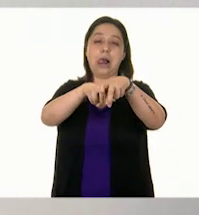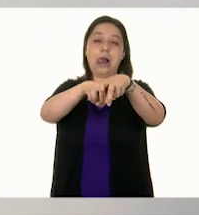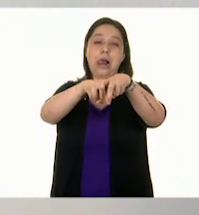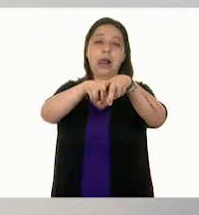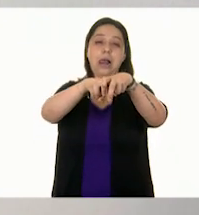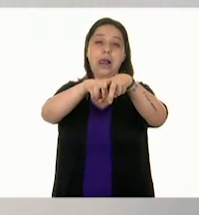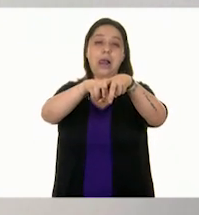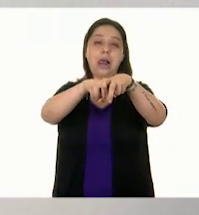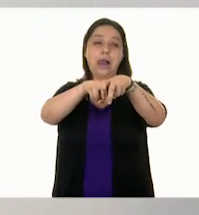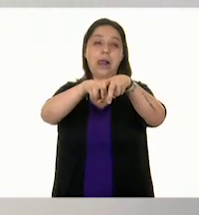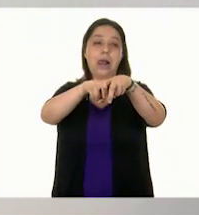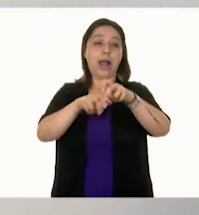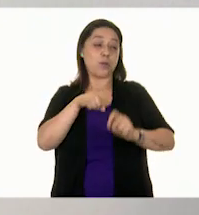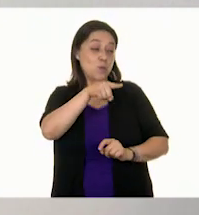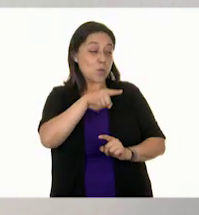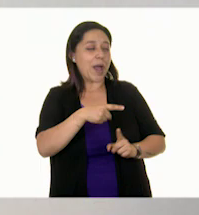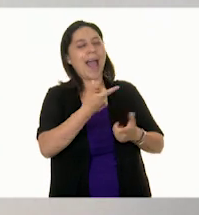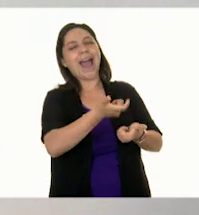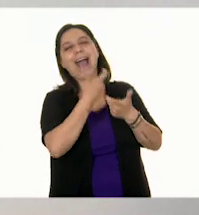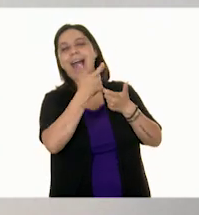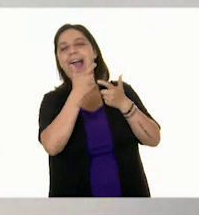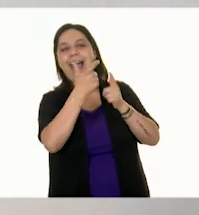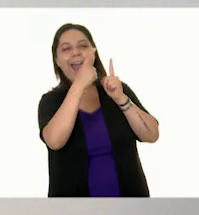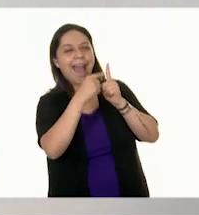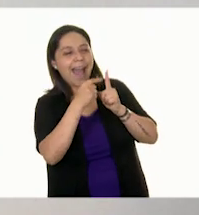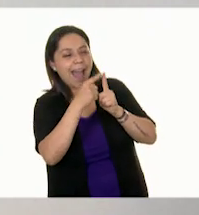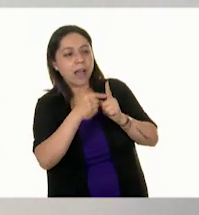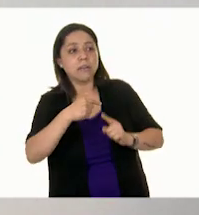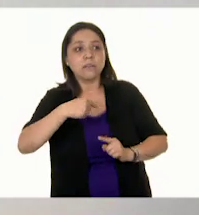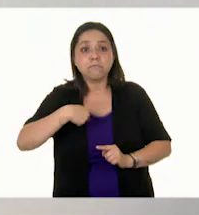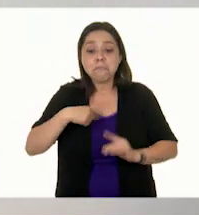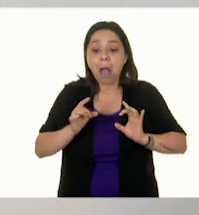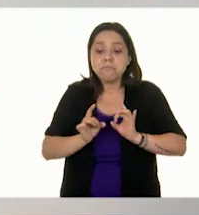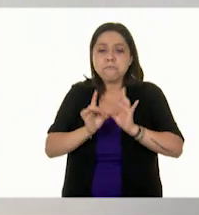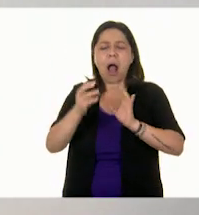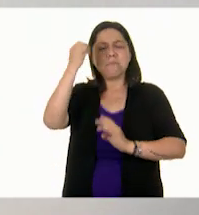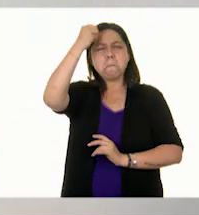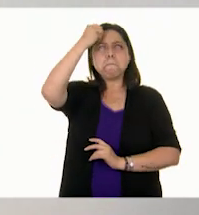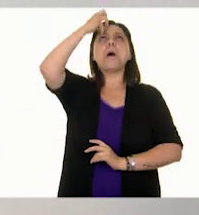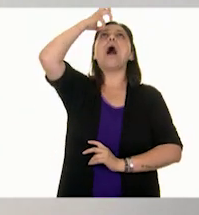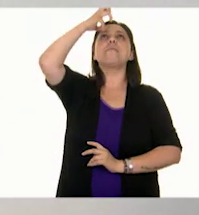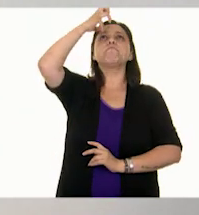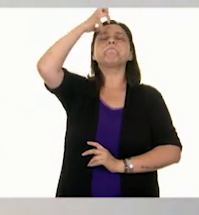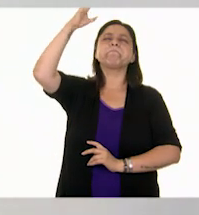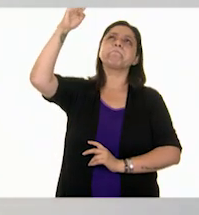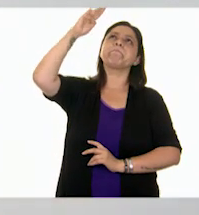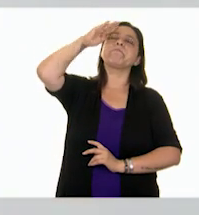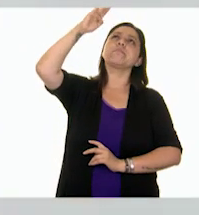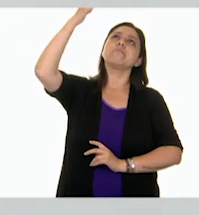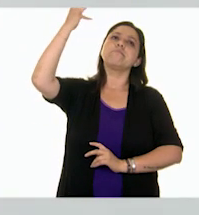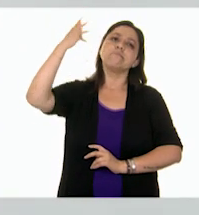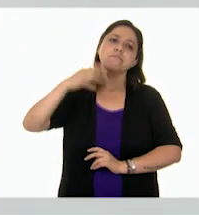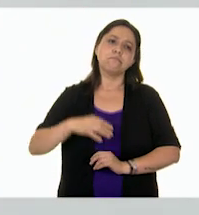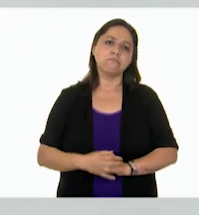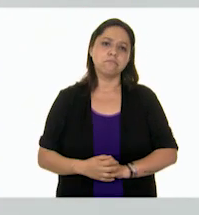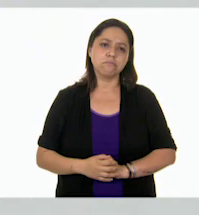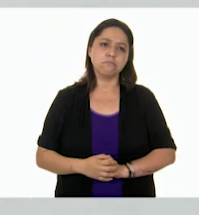Tú burla, ja, ja, ja, ja, ja. Yo chichón.